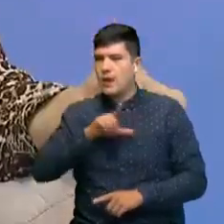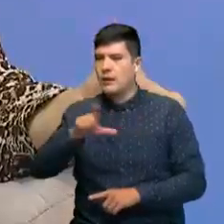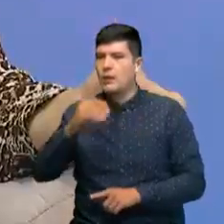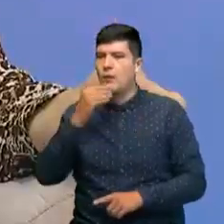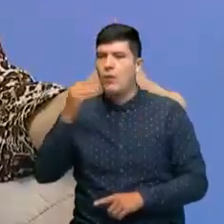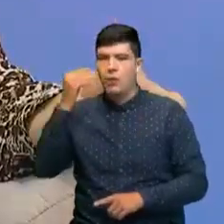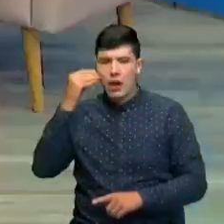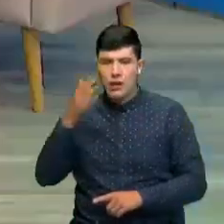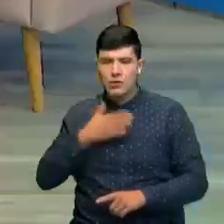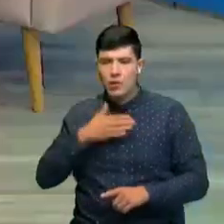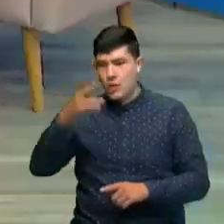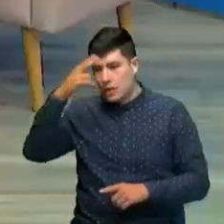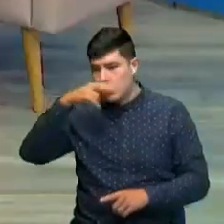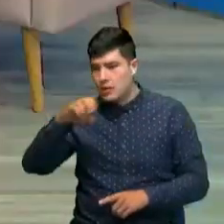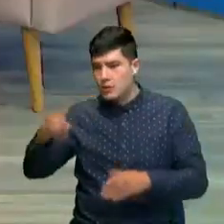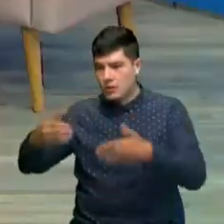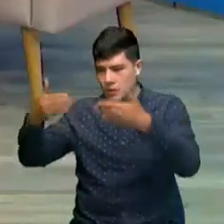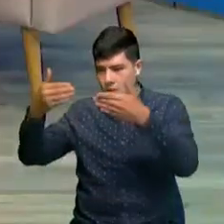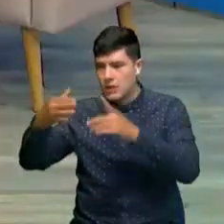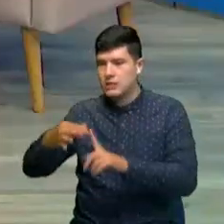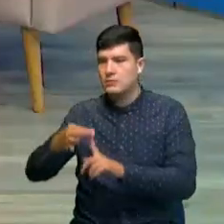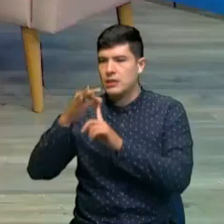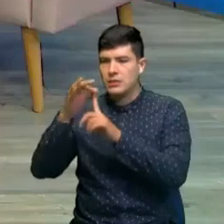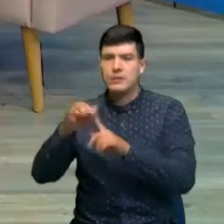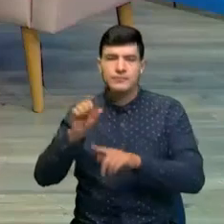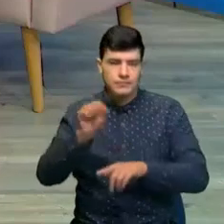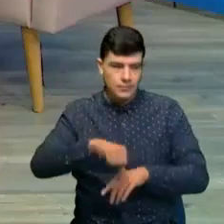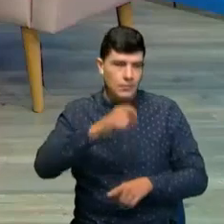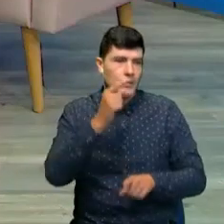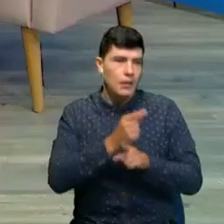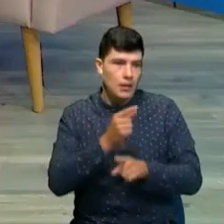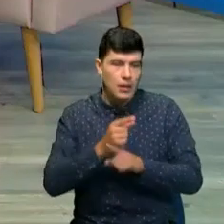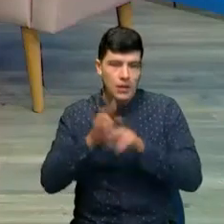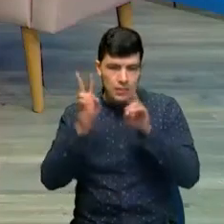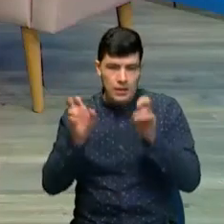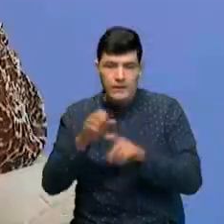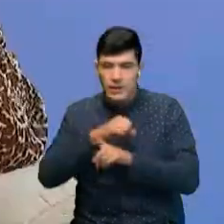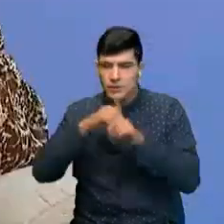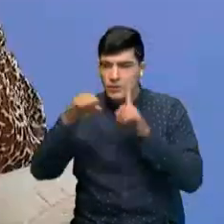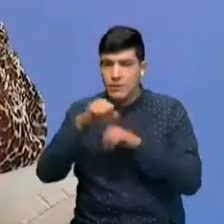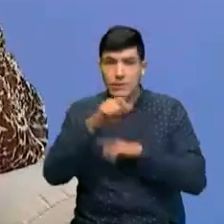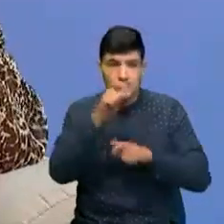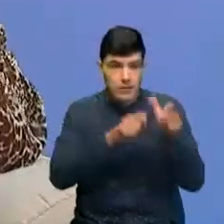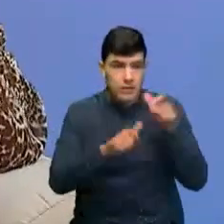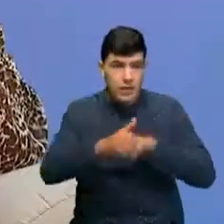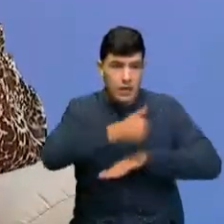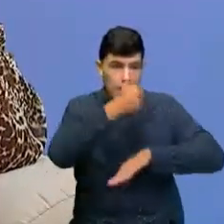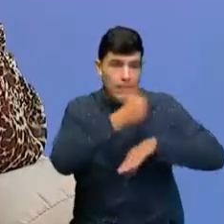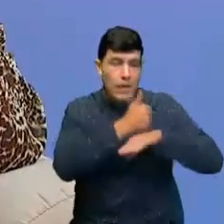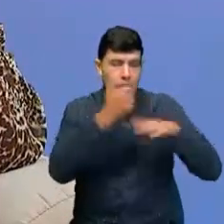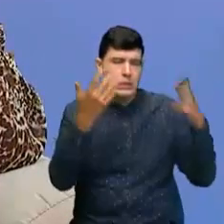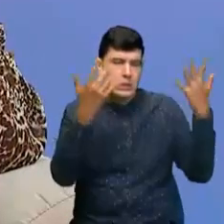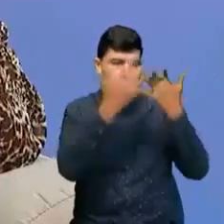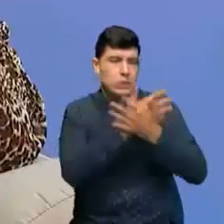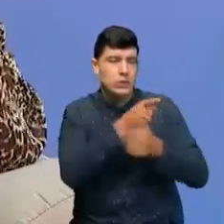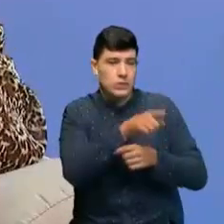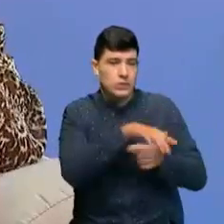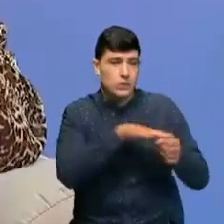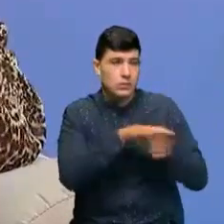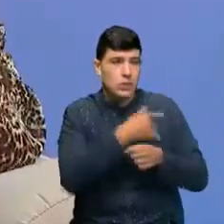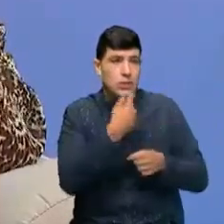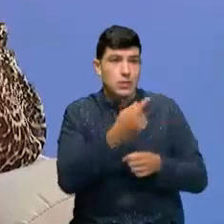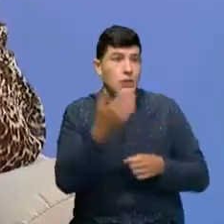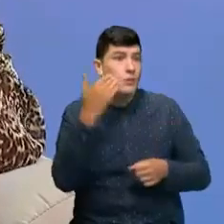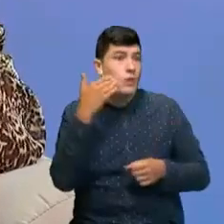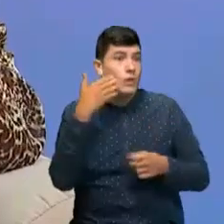un hijo especial. El retén social. Y ahí sí ya es diferente, porque es que confunde, los empleadores a veces confunden esa situación, y a